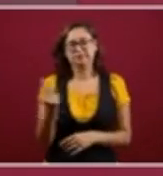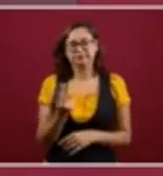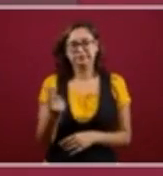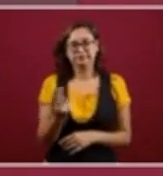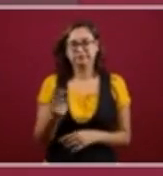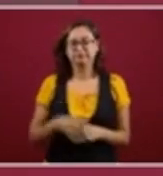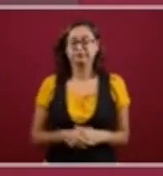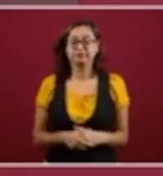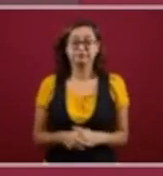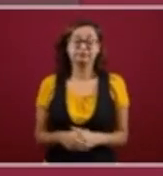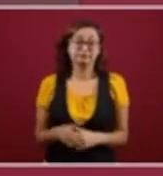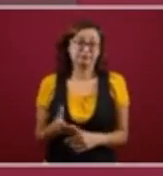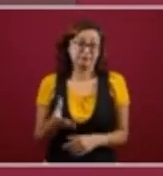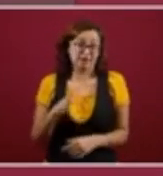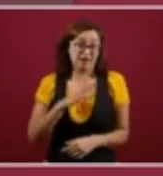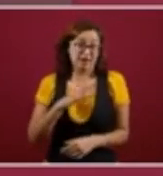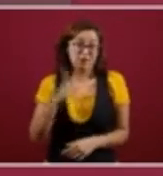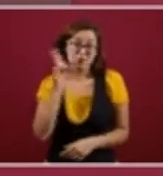pero